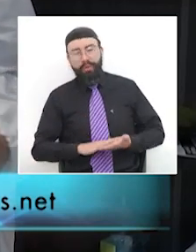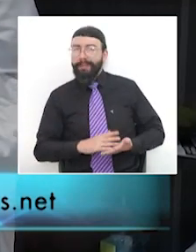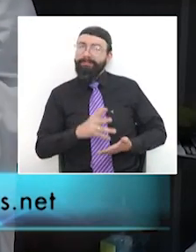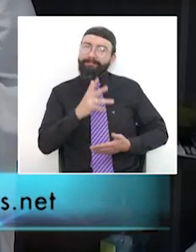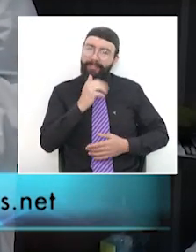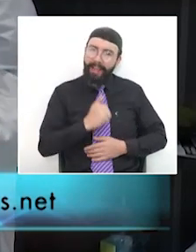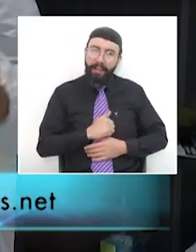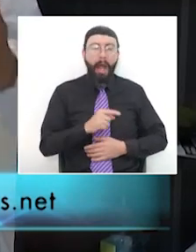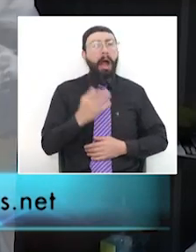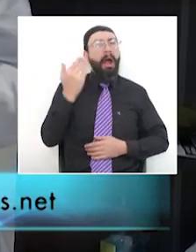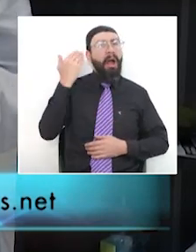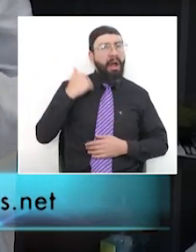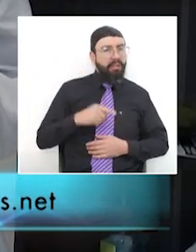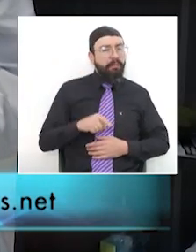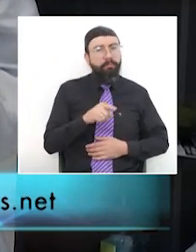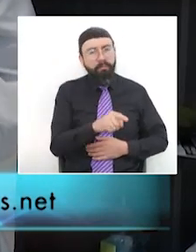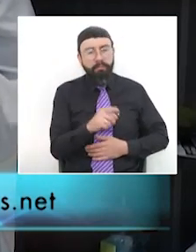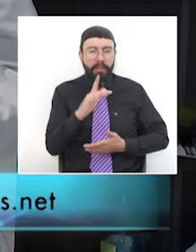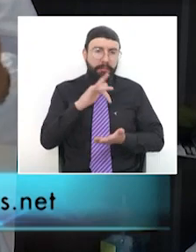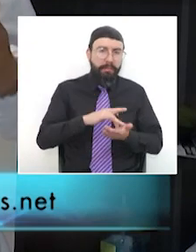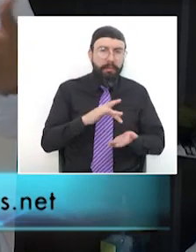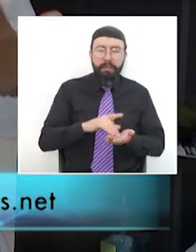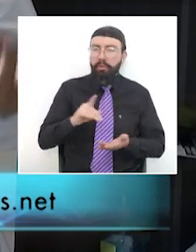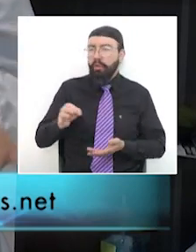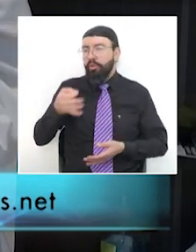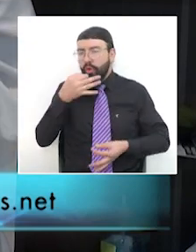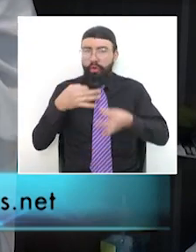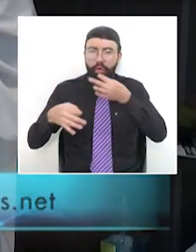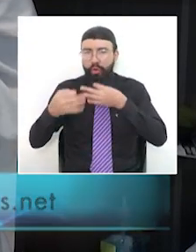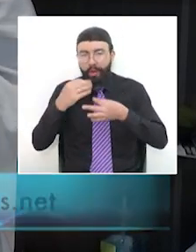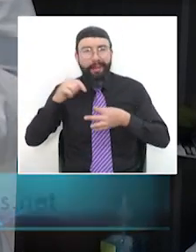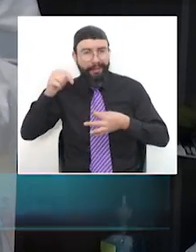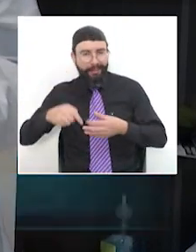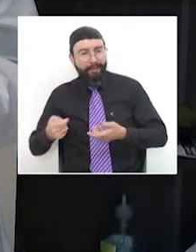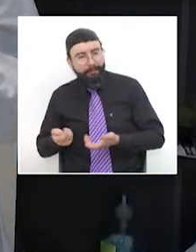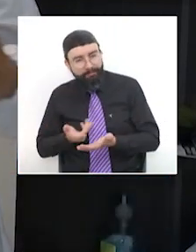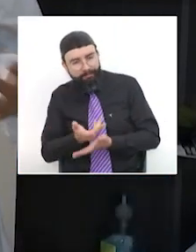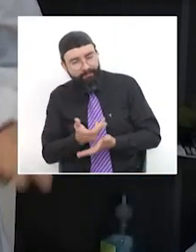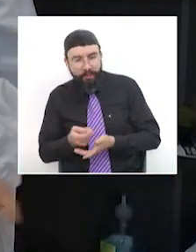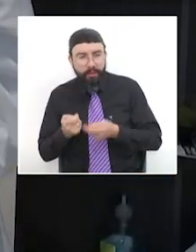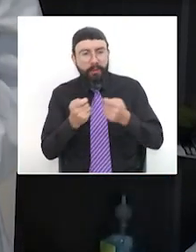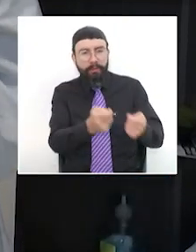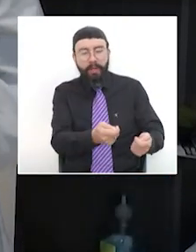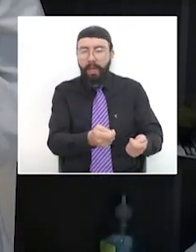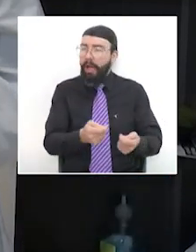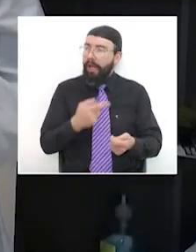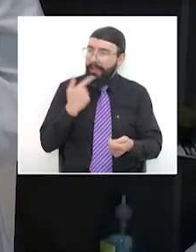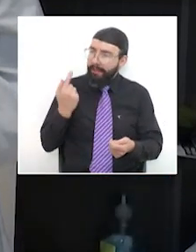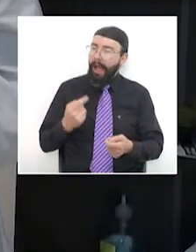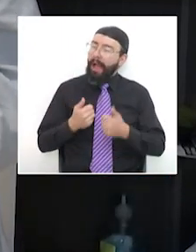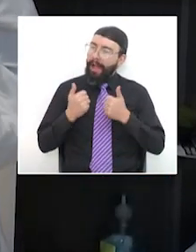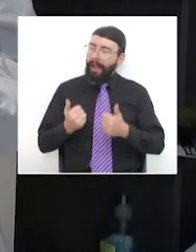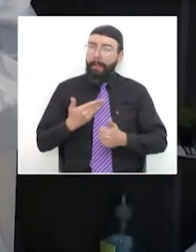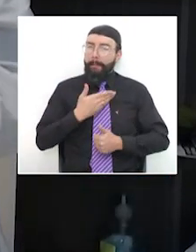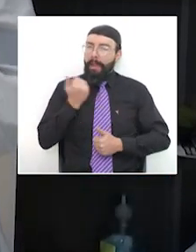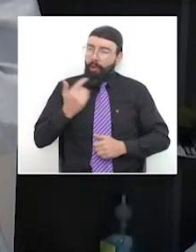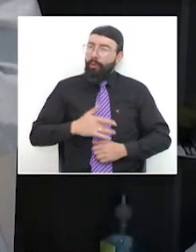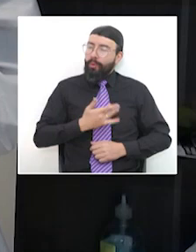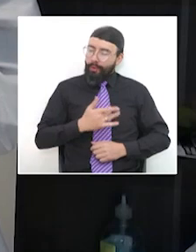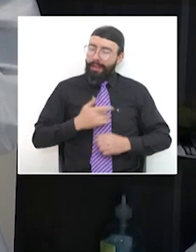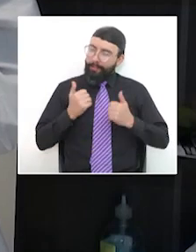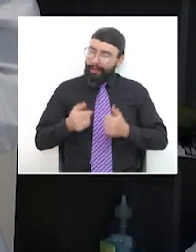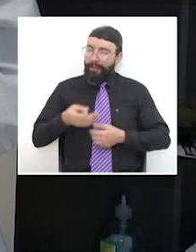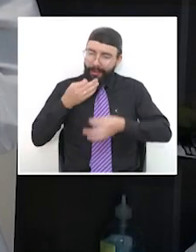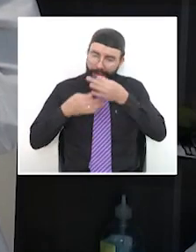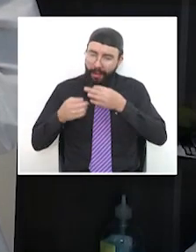por un tiempo con parte de los productos que nosotros aquí formulamos y presentó muchísima mejoría. Sin